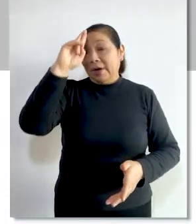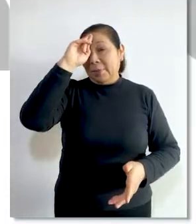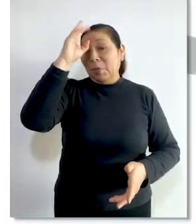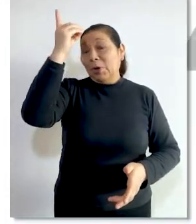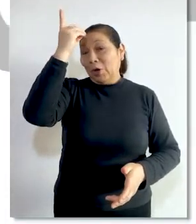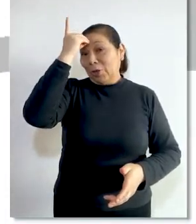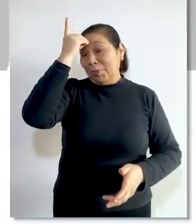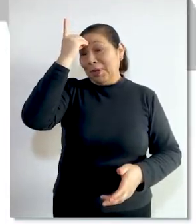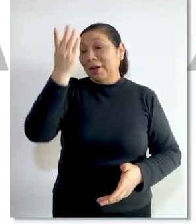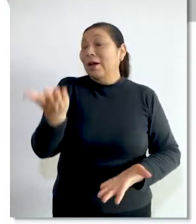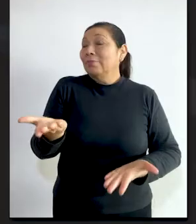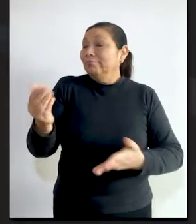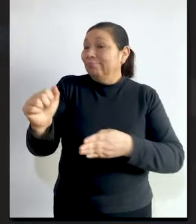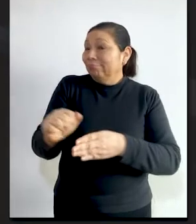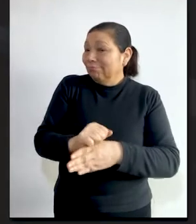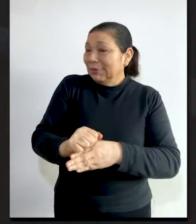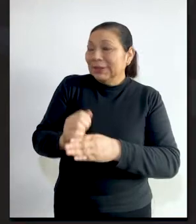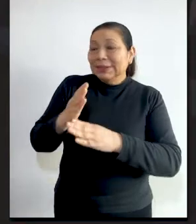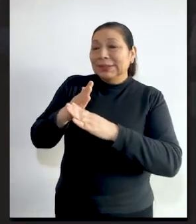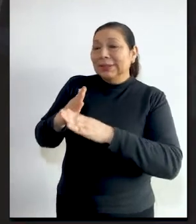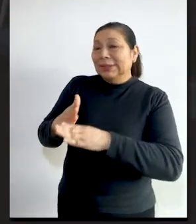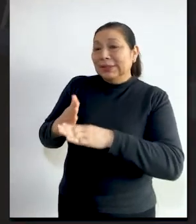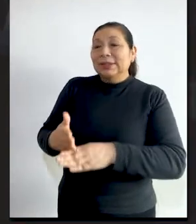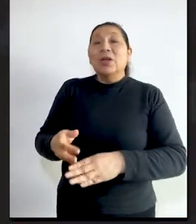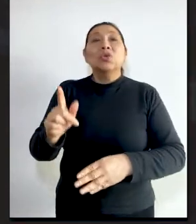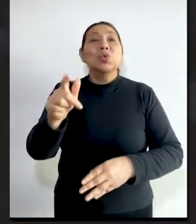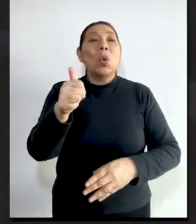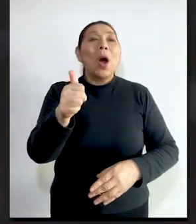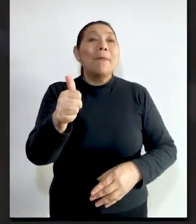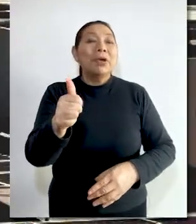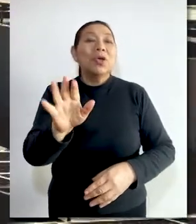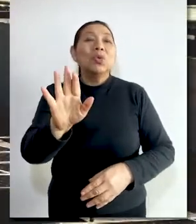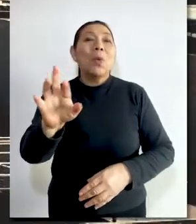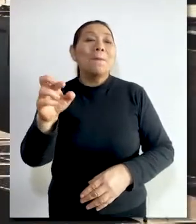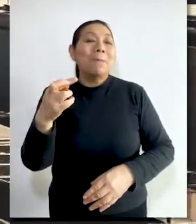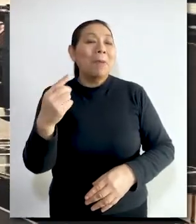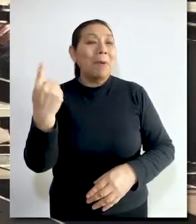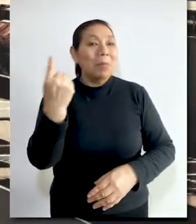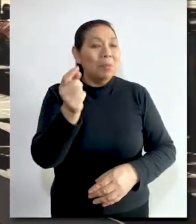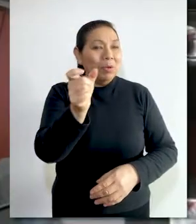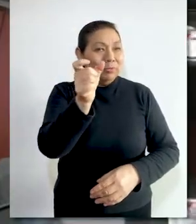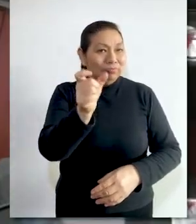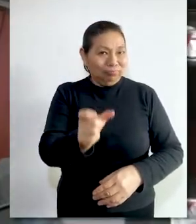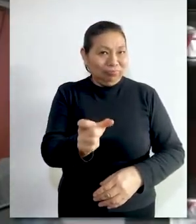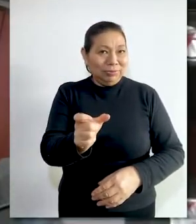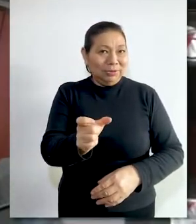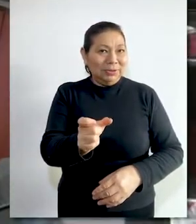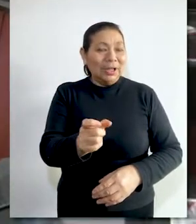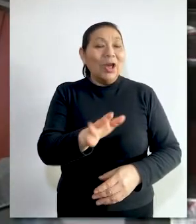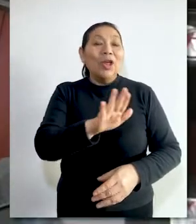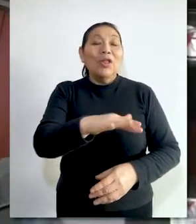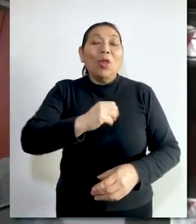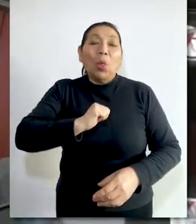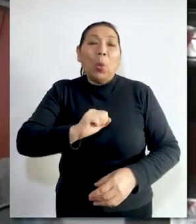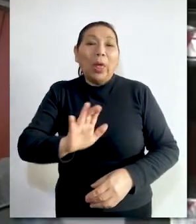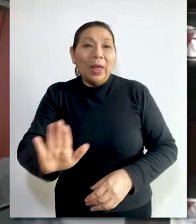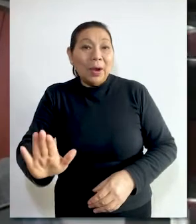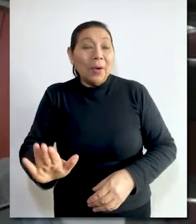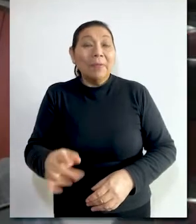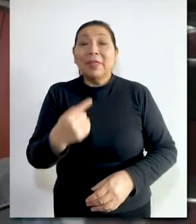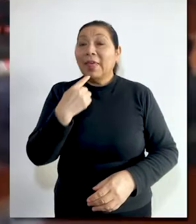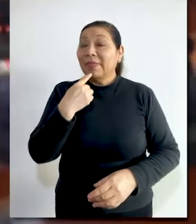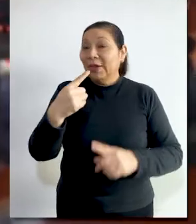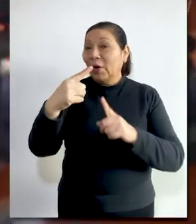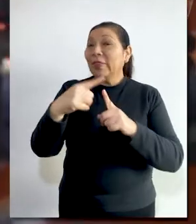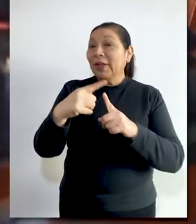república dominicana constituye una práctica discriminatoria que el apellido del padre ocupa el primer lugar en el orden de